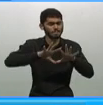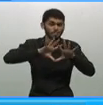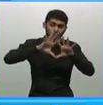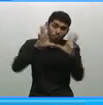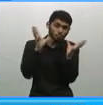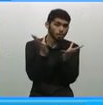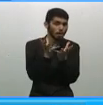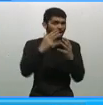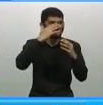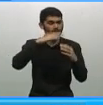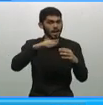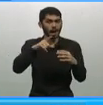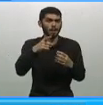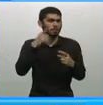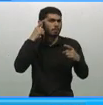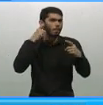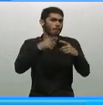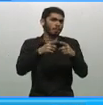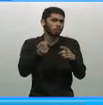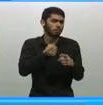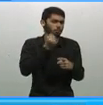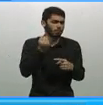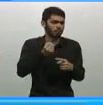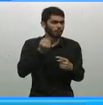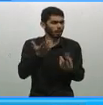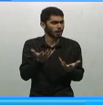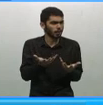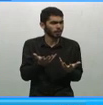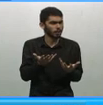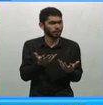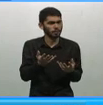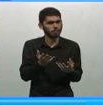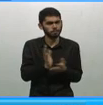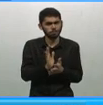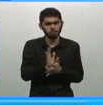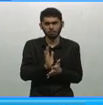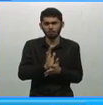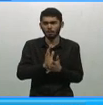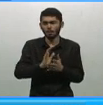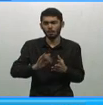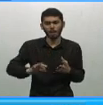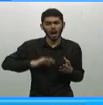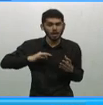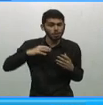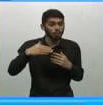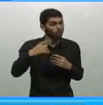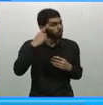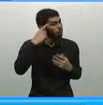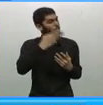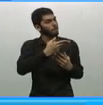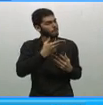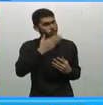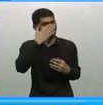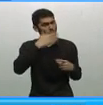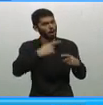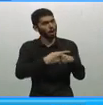que es un objetivo muy importante se va a dar mucho mérito a partir de los años a lo que se logró pero siempre queda